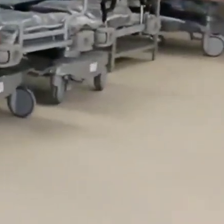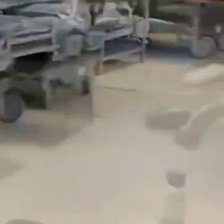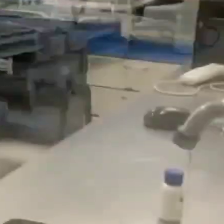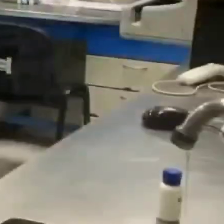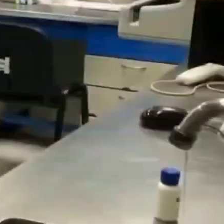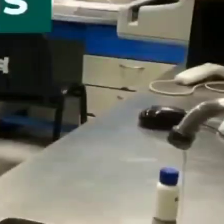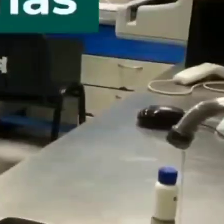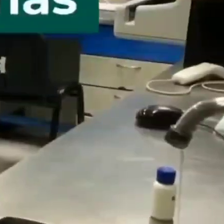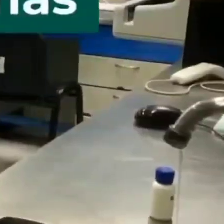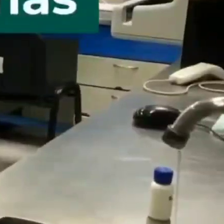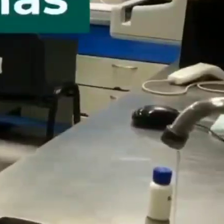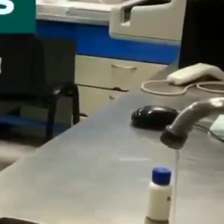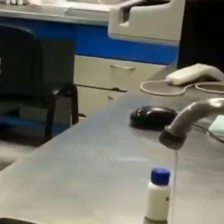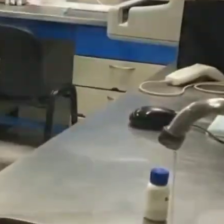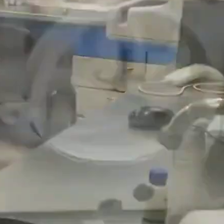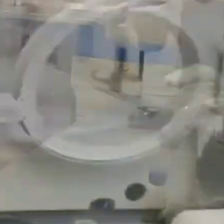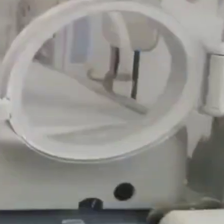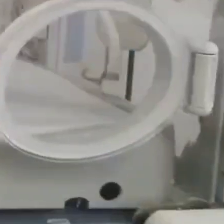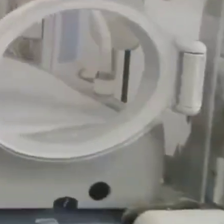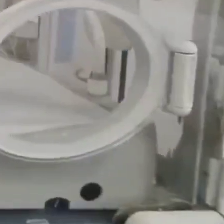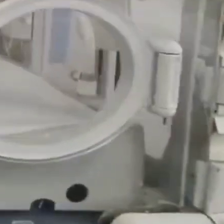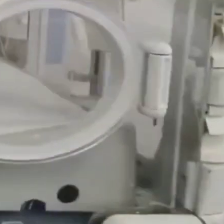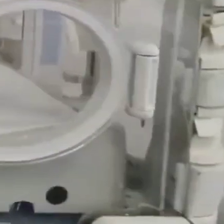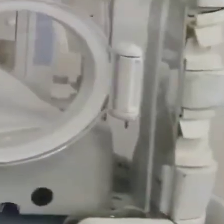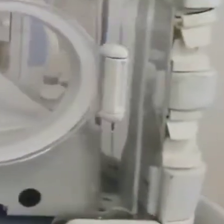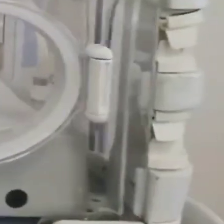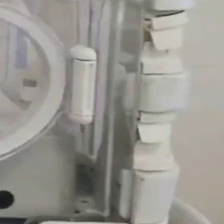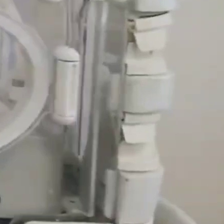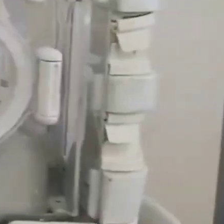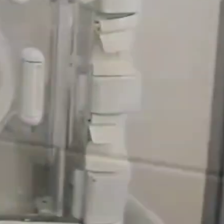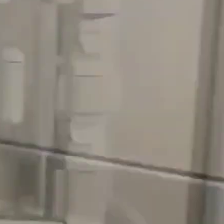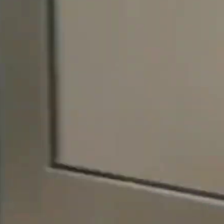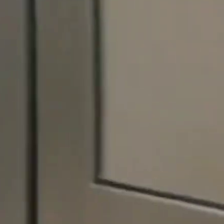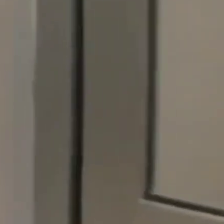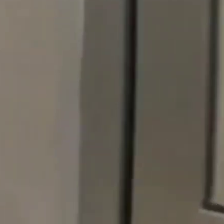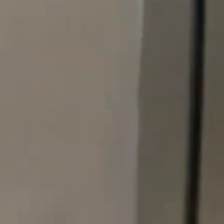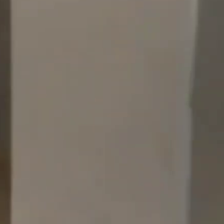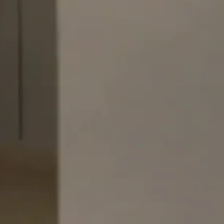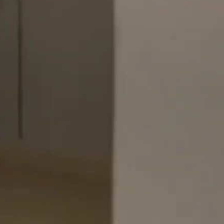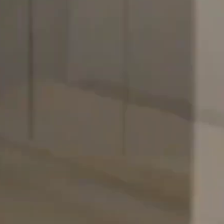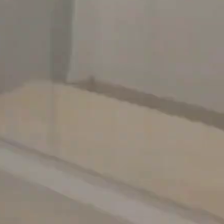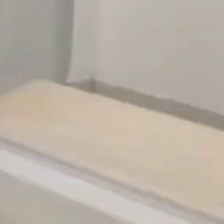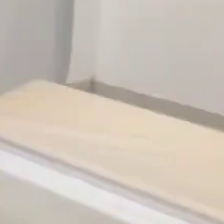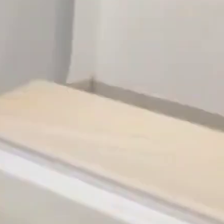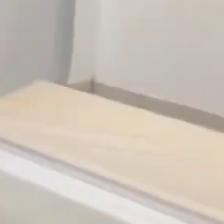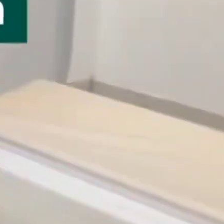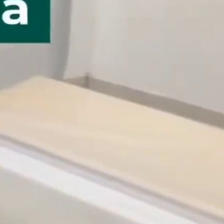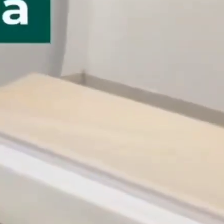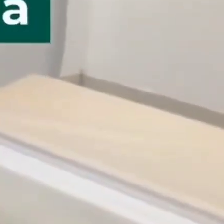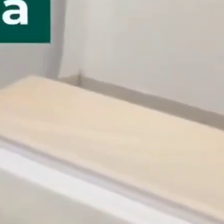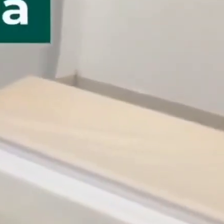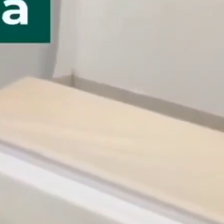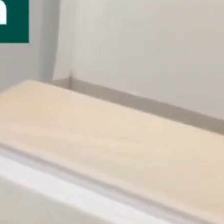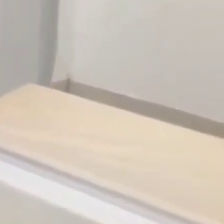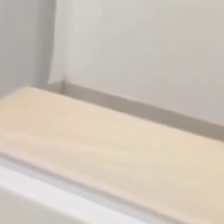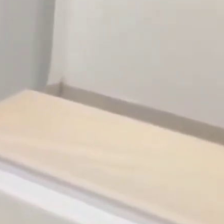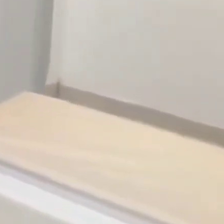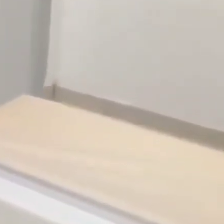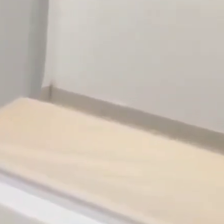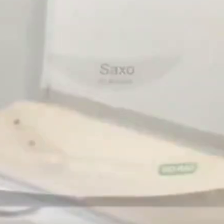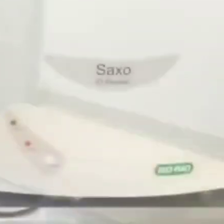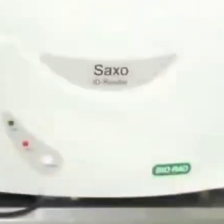compra de refrigeradores para vacunas, cunas de calor radiante, camas obstétricas, ultrasonógrafos, unidades de